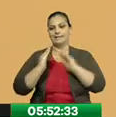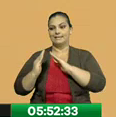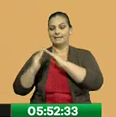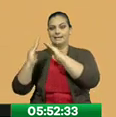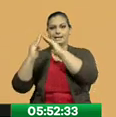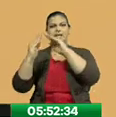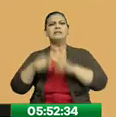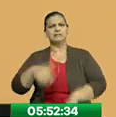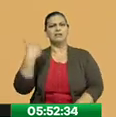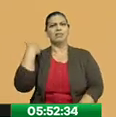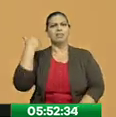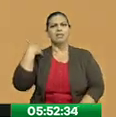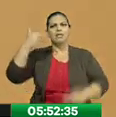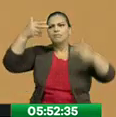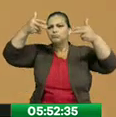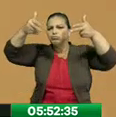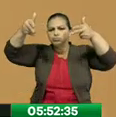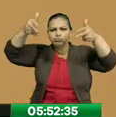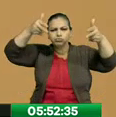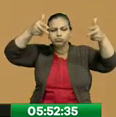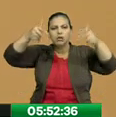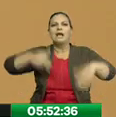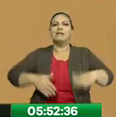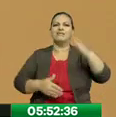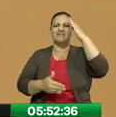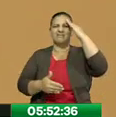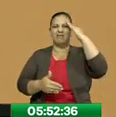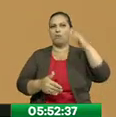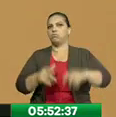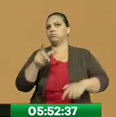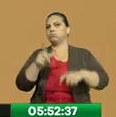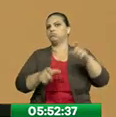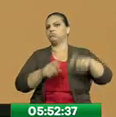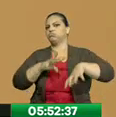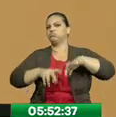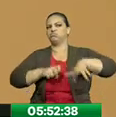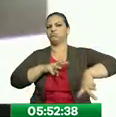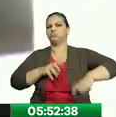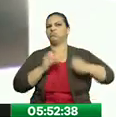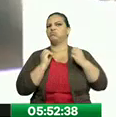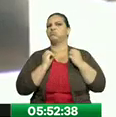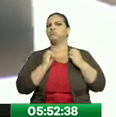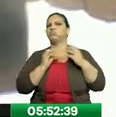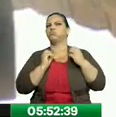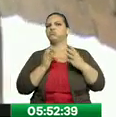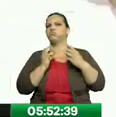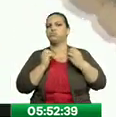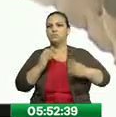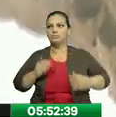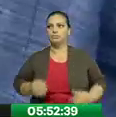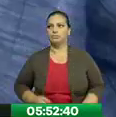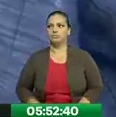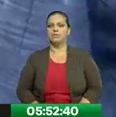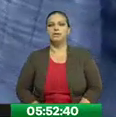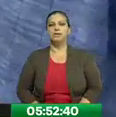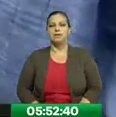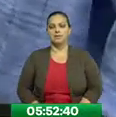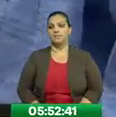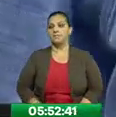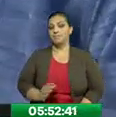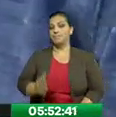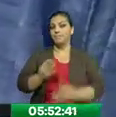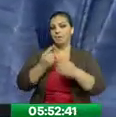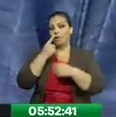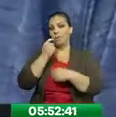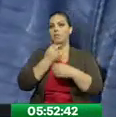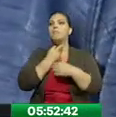de videovigilancia por la ola de inseguridad a la que se enfrentan. Que mientras estaba aquí, llegaron en un carro quieto, ahí no te